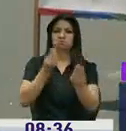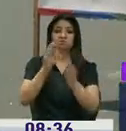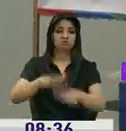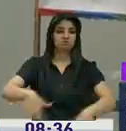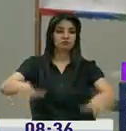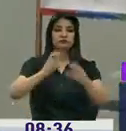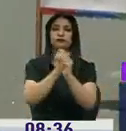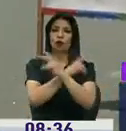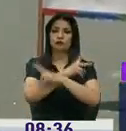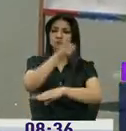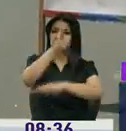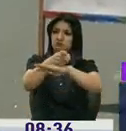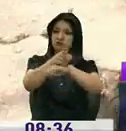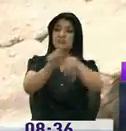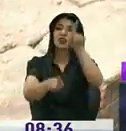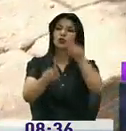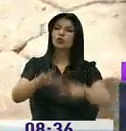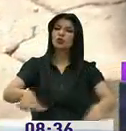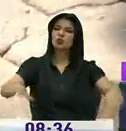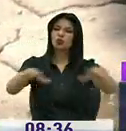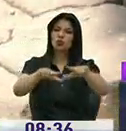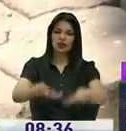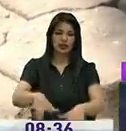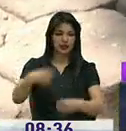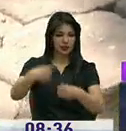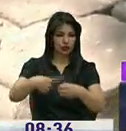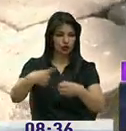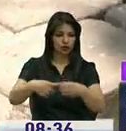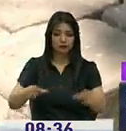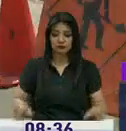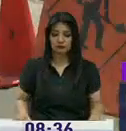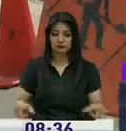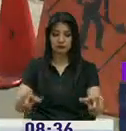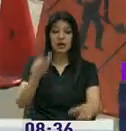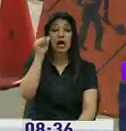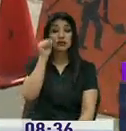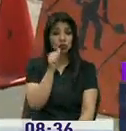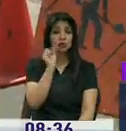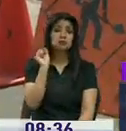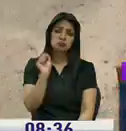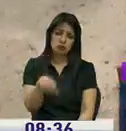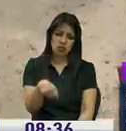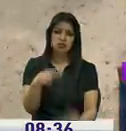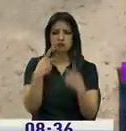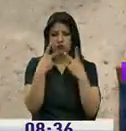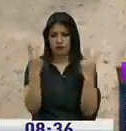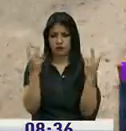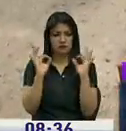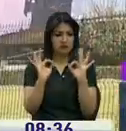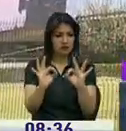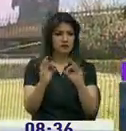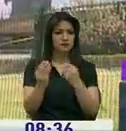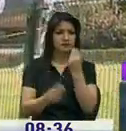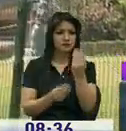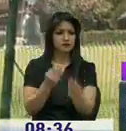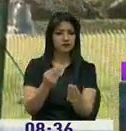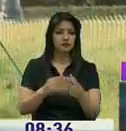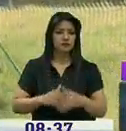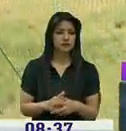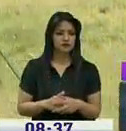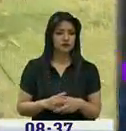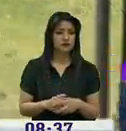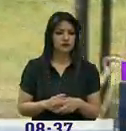mariscal dispuso que algunos lugares de la zona azul se destinarán al uso del espacio público y se colocaron entre